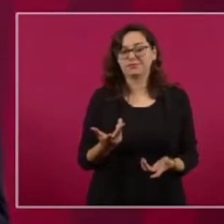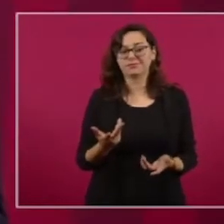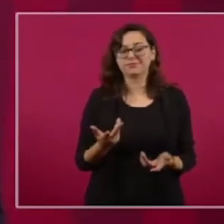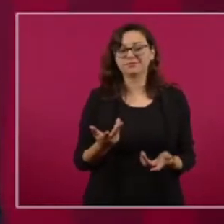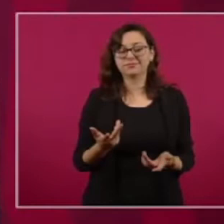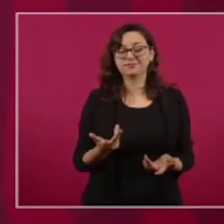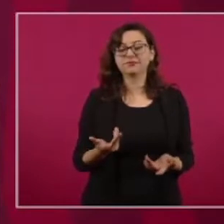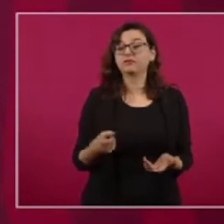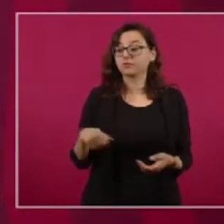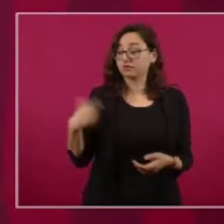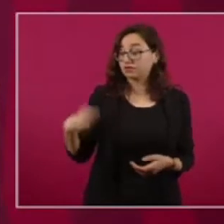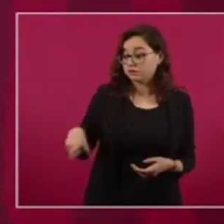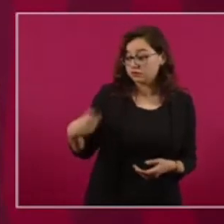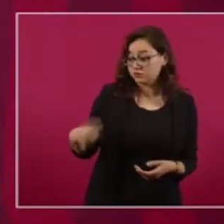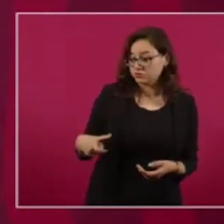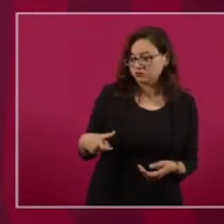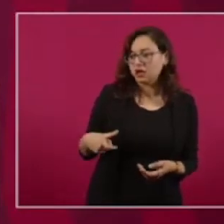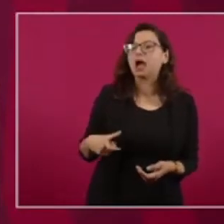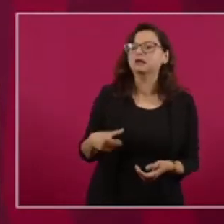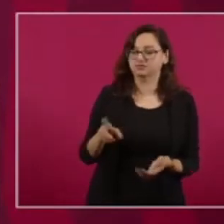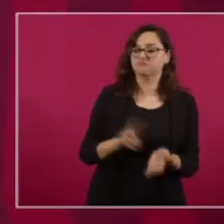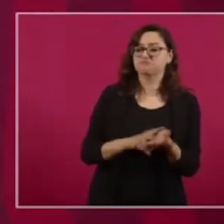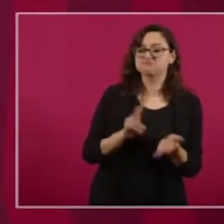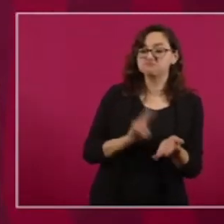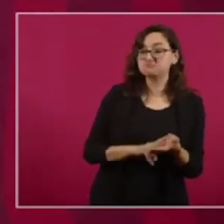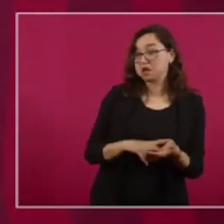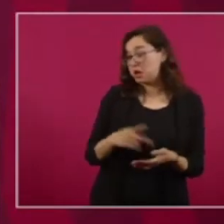cuánto tienes, cuánto vales.